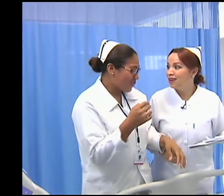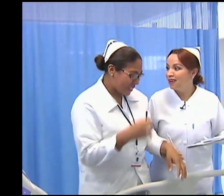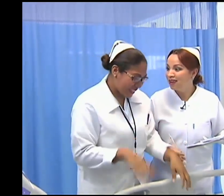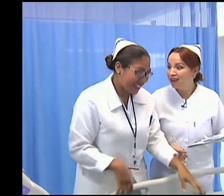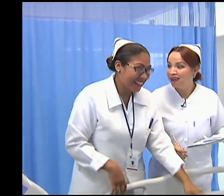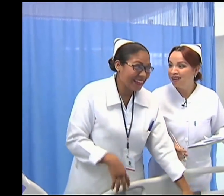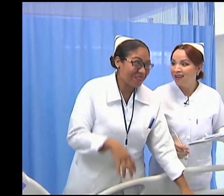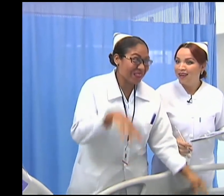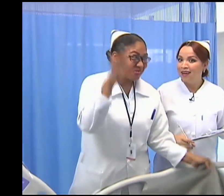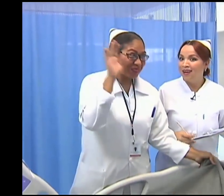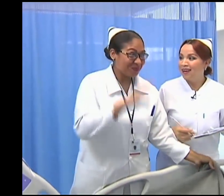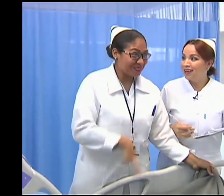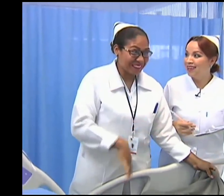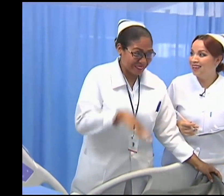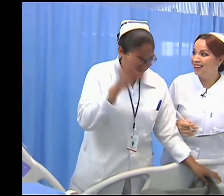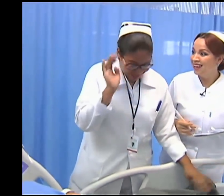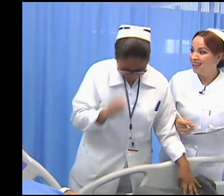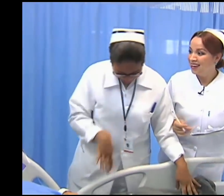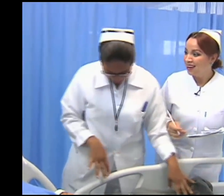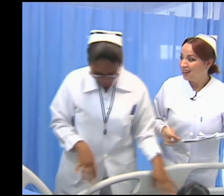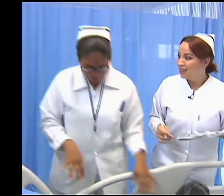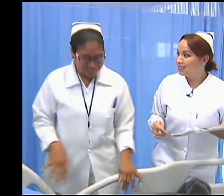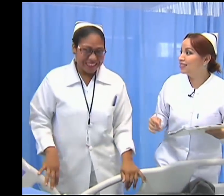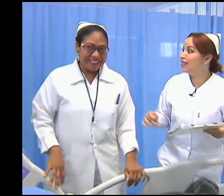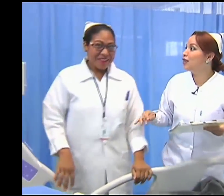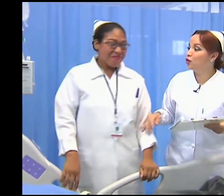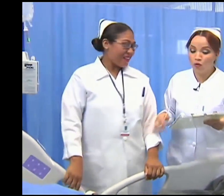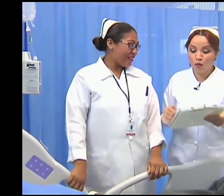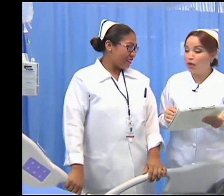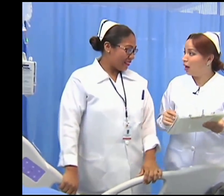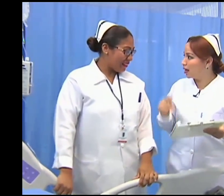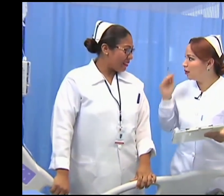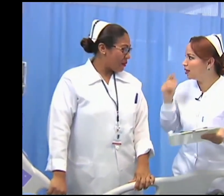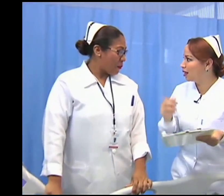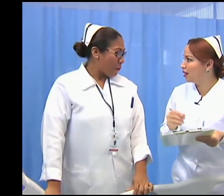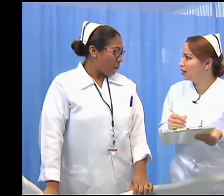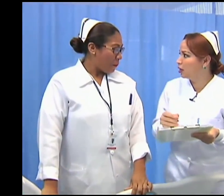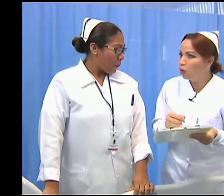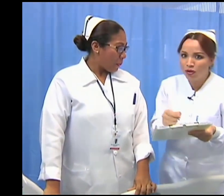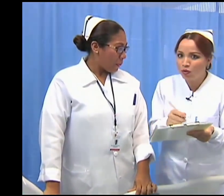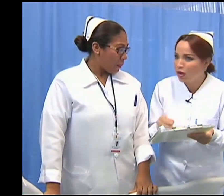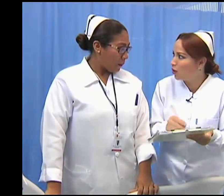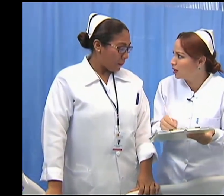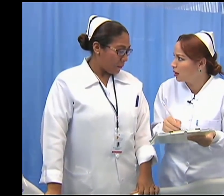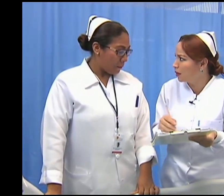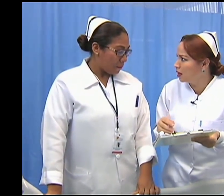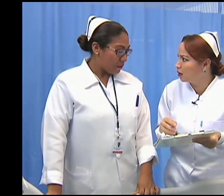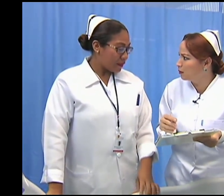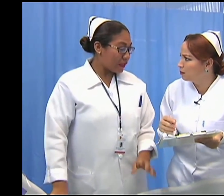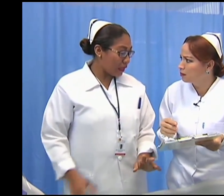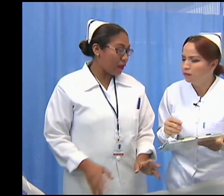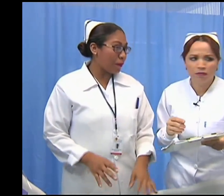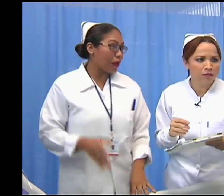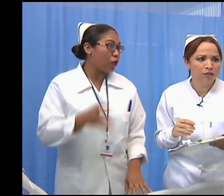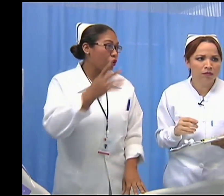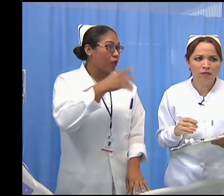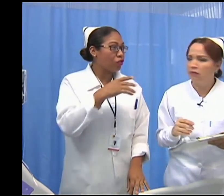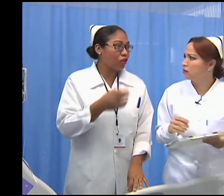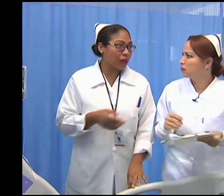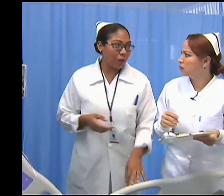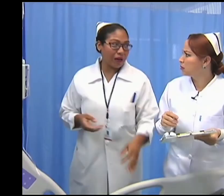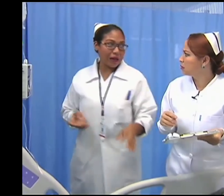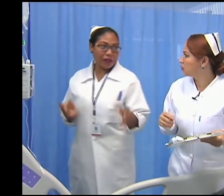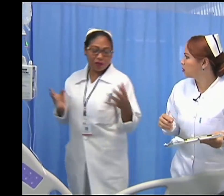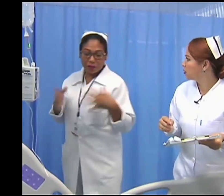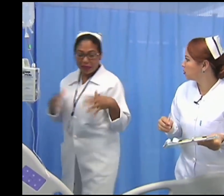el área por eso es muy rápido si yo no voy aquí deben detener y todos ustedes oración rapidito sí porque yo estoy en